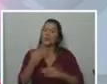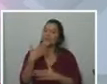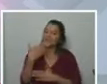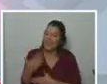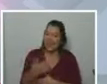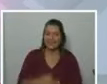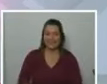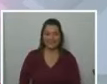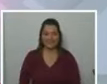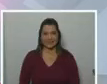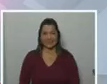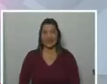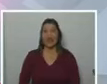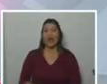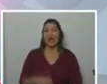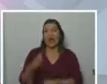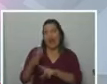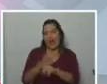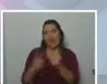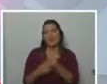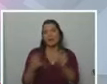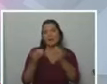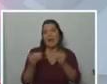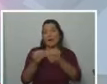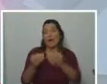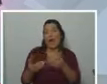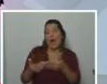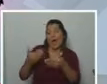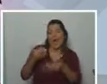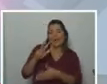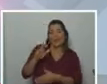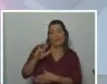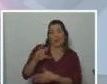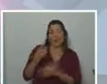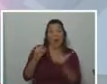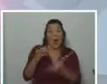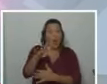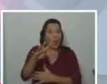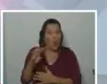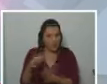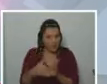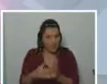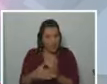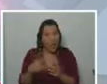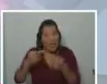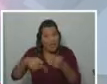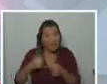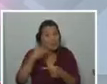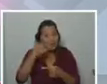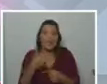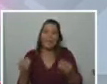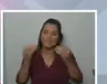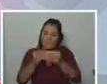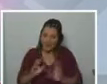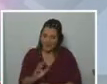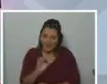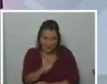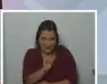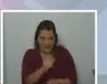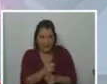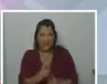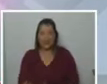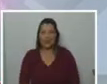Muchas ahí va, gracias. Ahí vamos subiendo. La vez pasada eran 350, ahora son 400. La que sigue, vamos subiendo. ¿Eh? Exactamente. Ahí